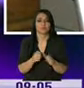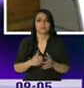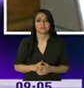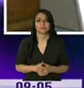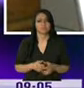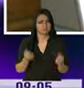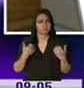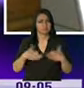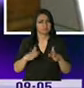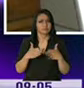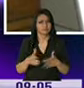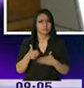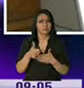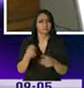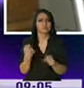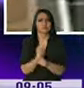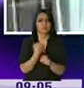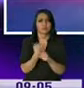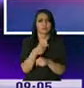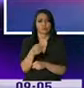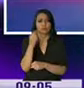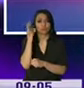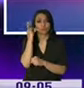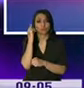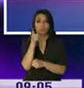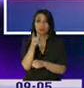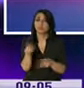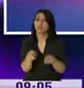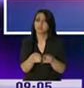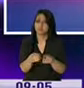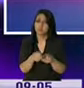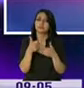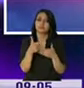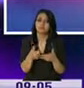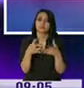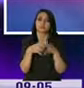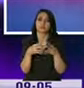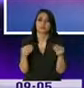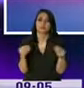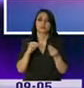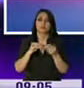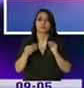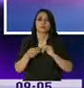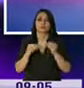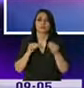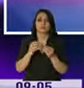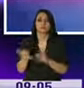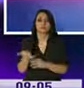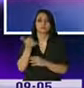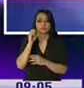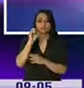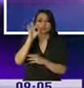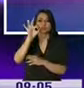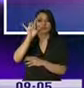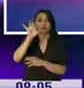y darle trabajo a esta mujer. Usted puede ser parte también de la solución. Número nuestro, llámenos del